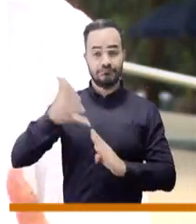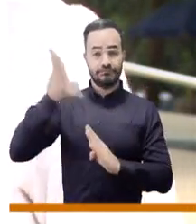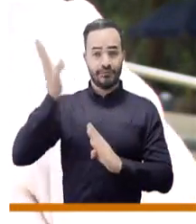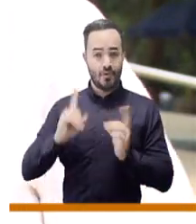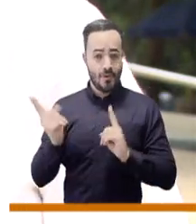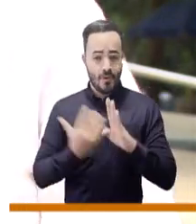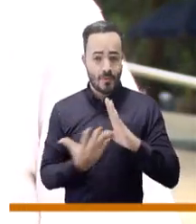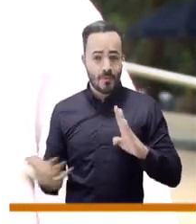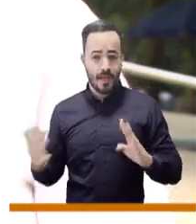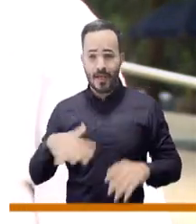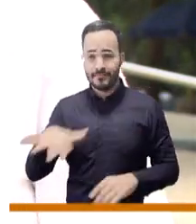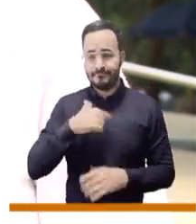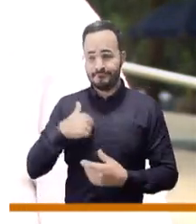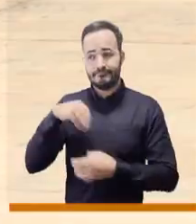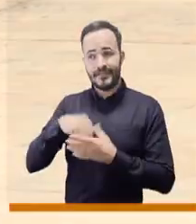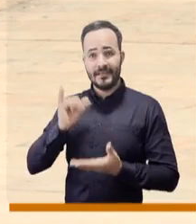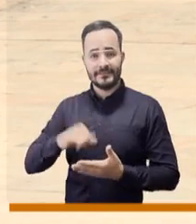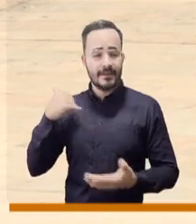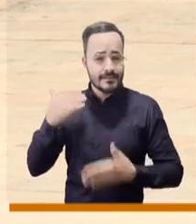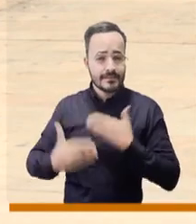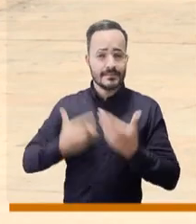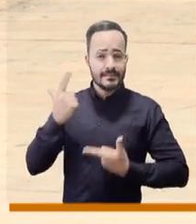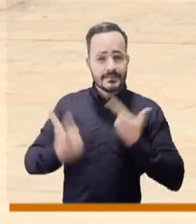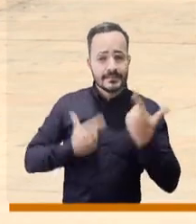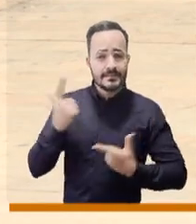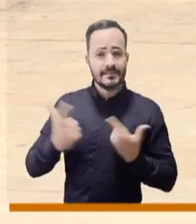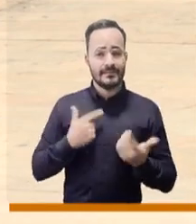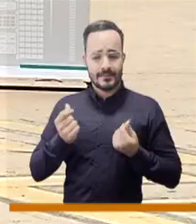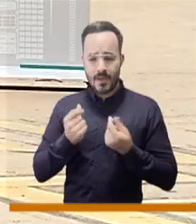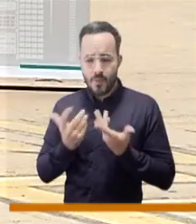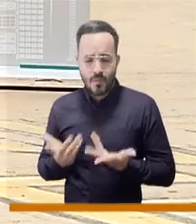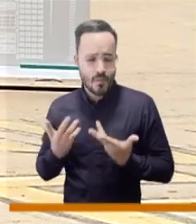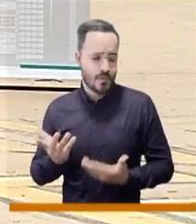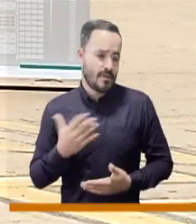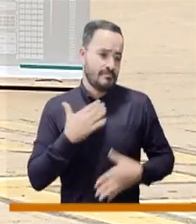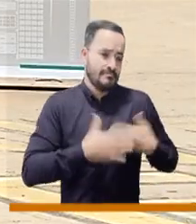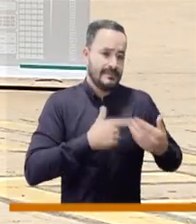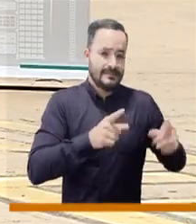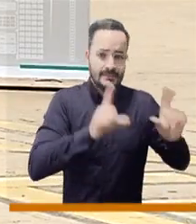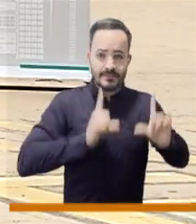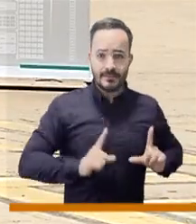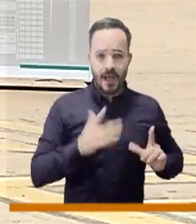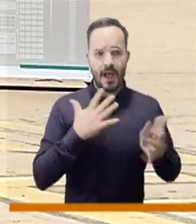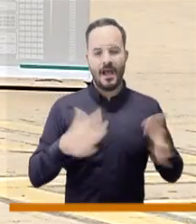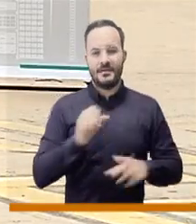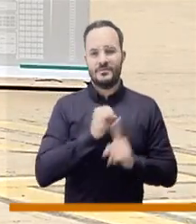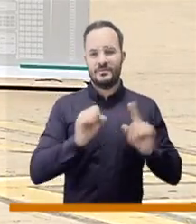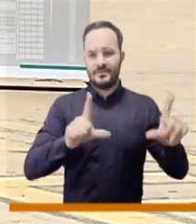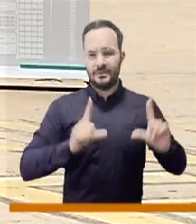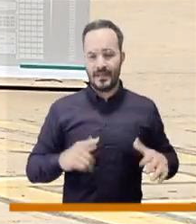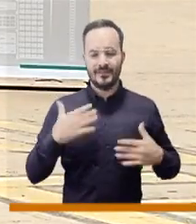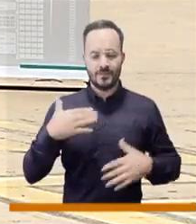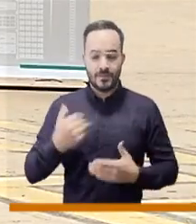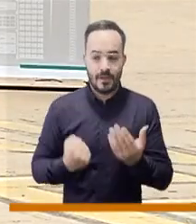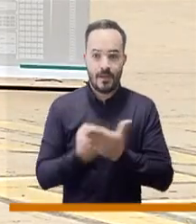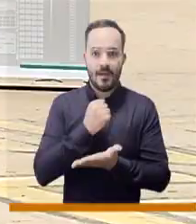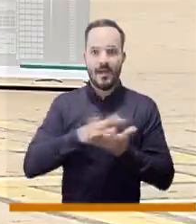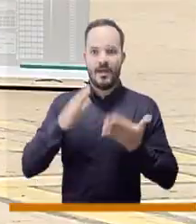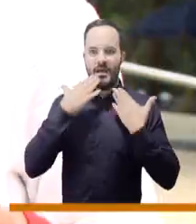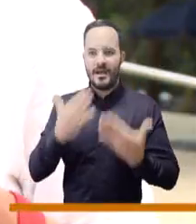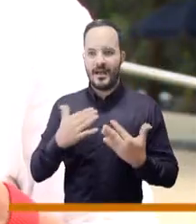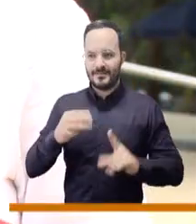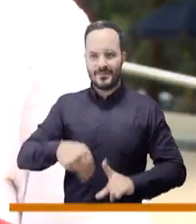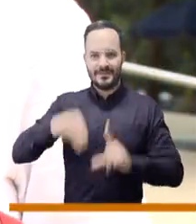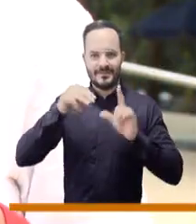pie para ir a la universidad y que logró pues hacer una carrera de sociología, que luego por una beca podemos hacer la maestría, pero